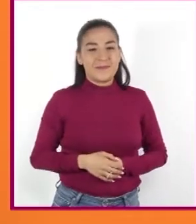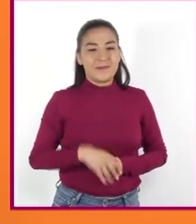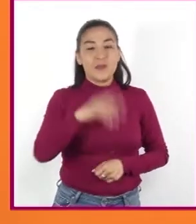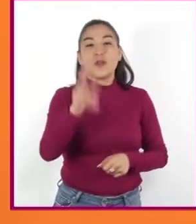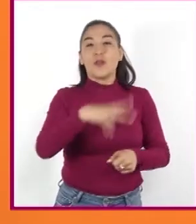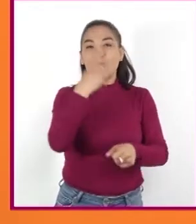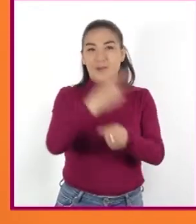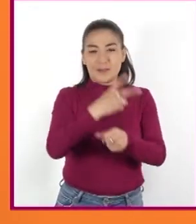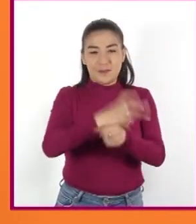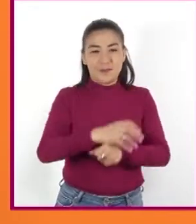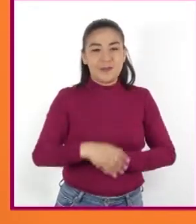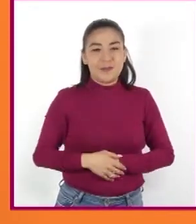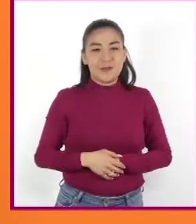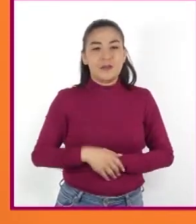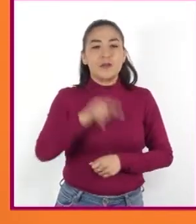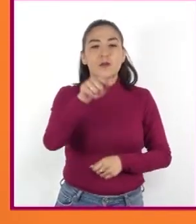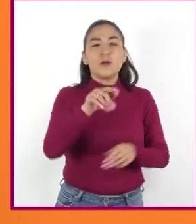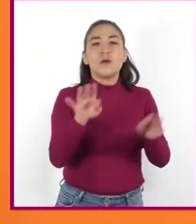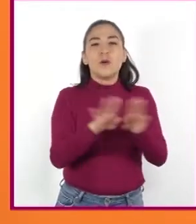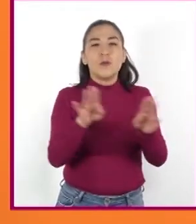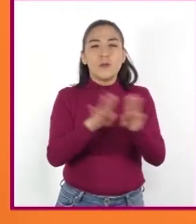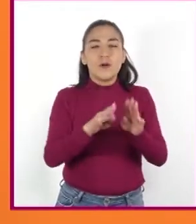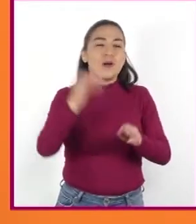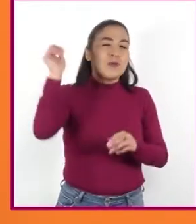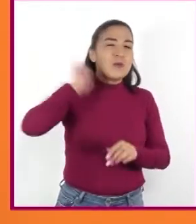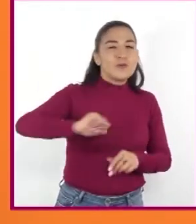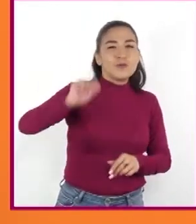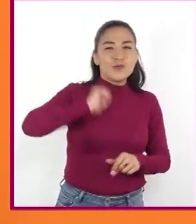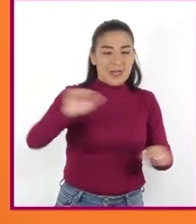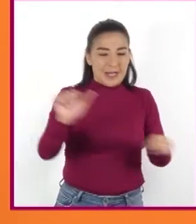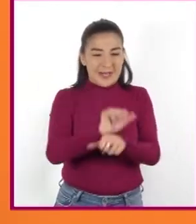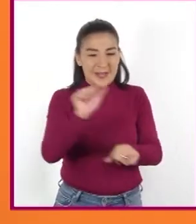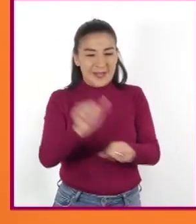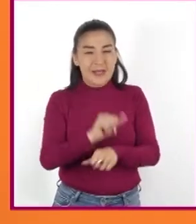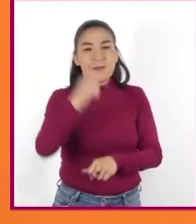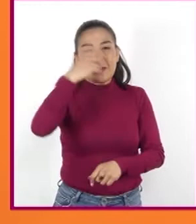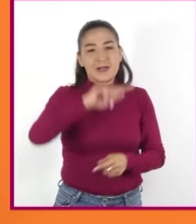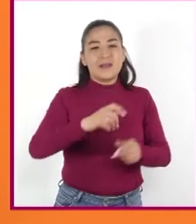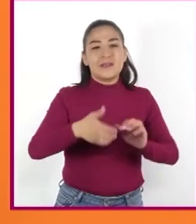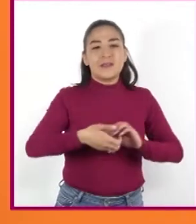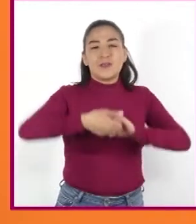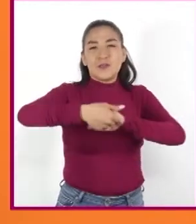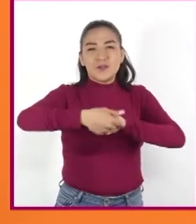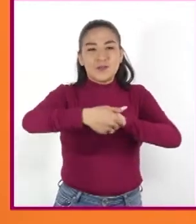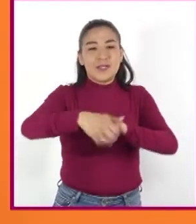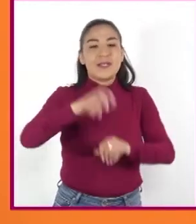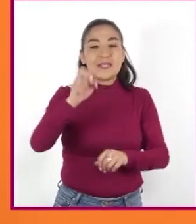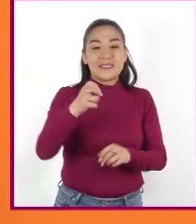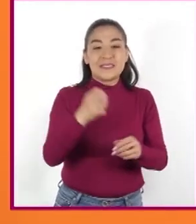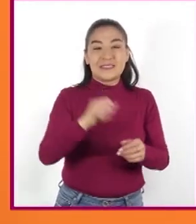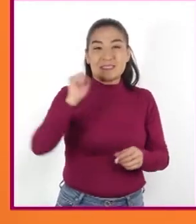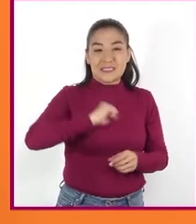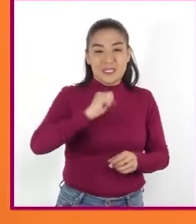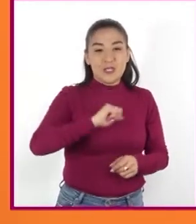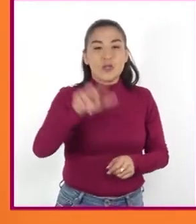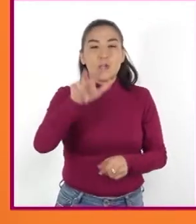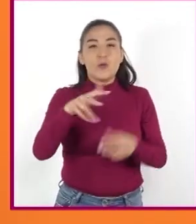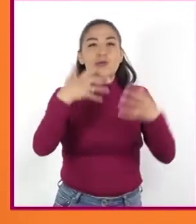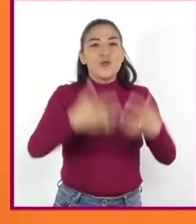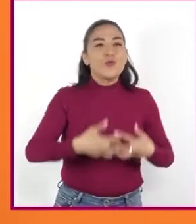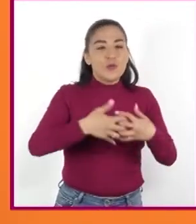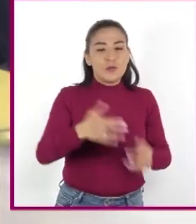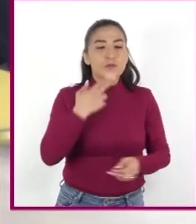Objeto 2, medios de transporte de la antigüedad cuya transformación se dio en el siglo XVIII gracias al combustible